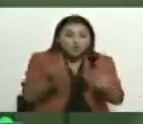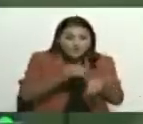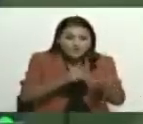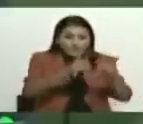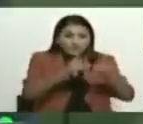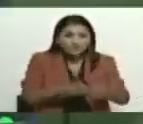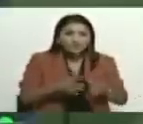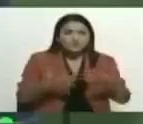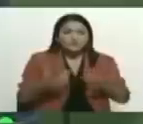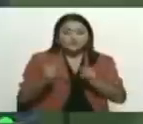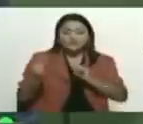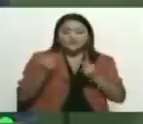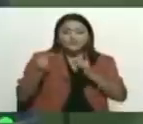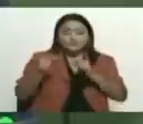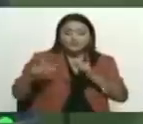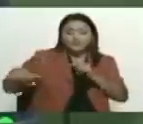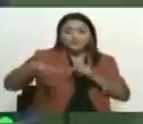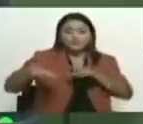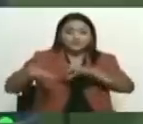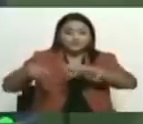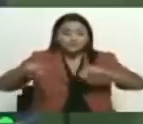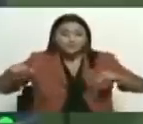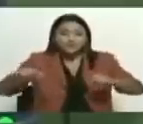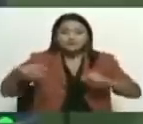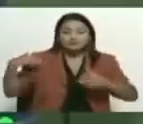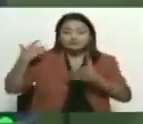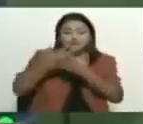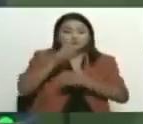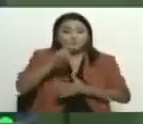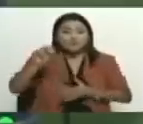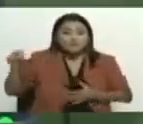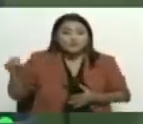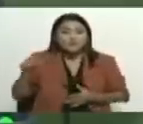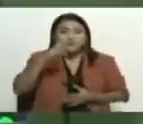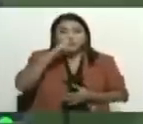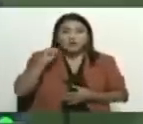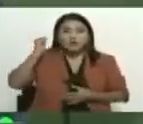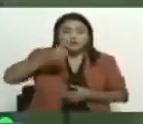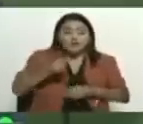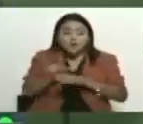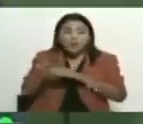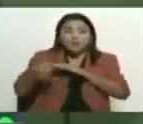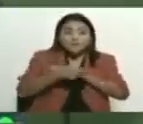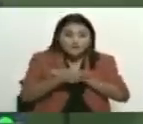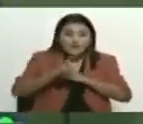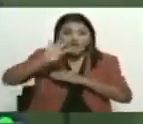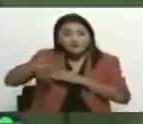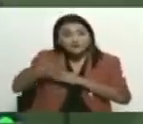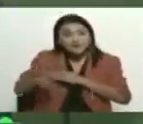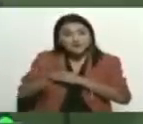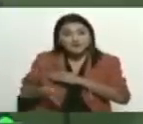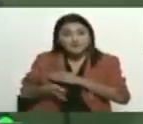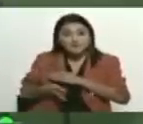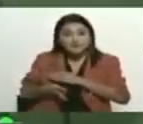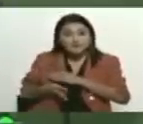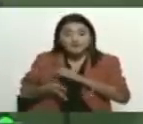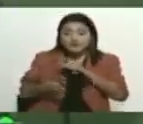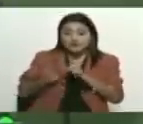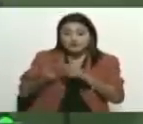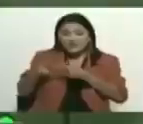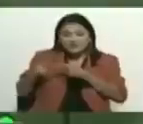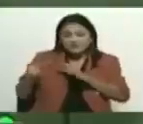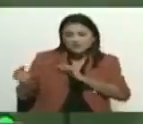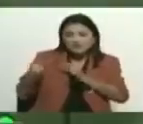intervenido en una disputa territorial que tiene más de 200 años sobre nuestro territorio de la Guayana Esequiba. El origen de la